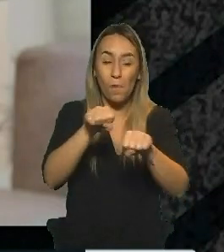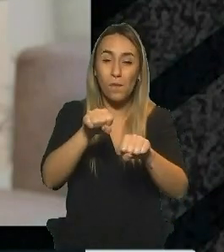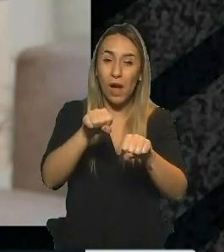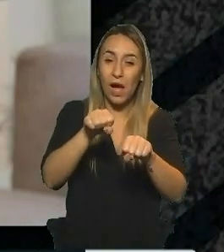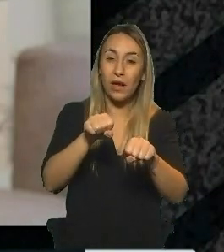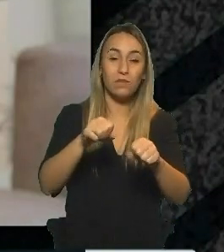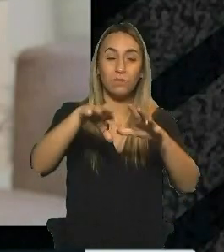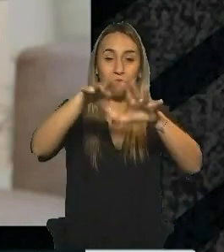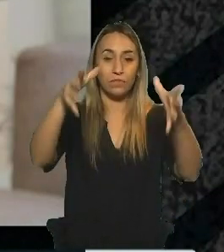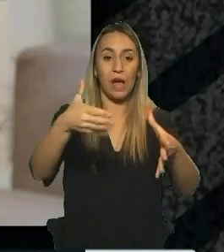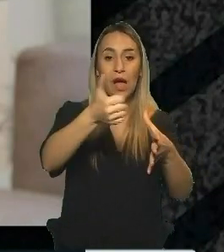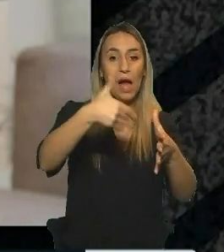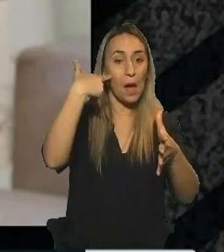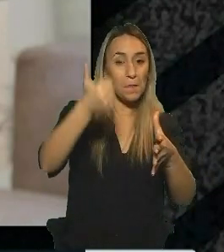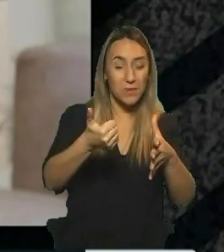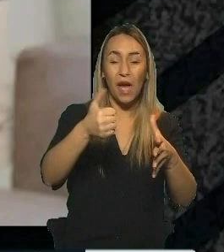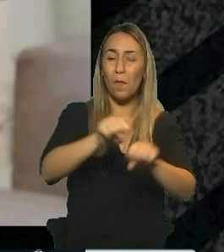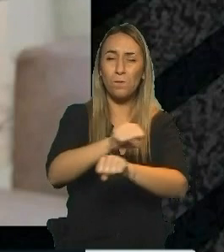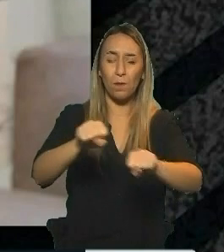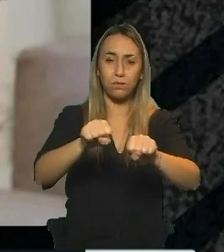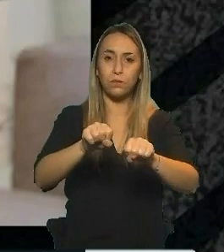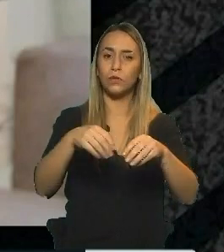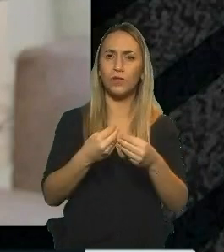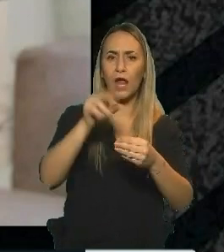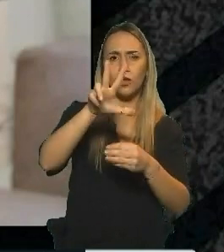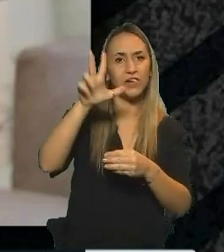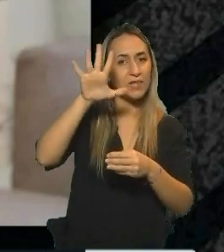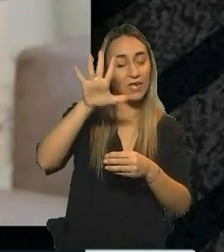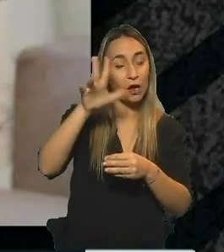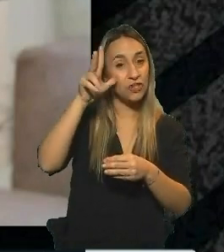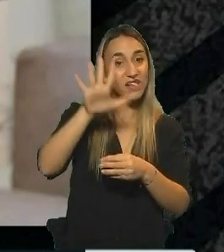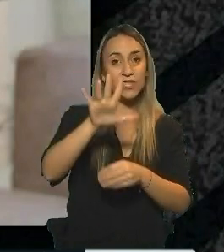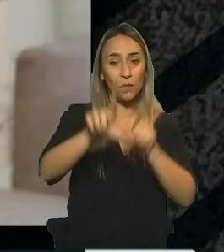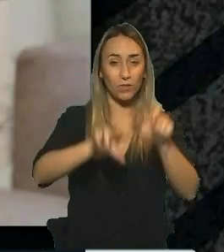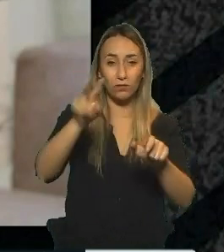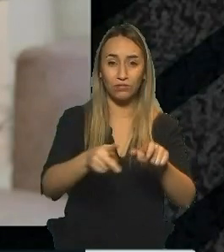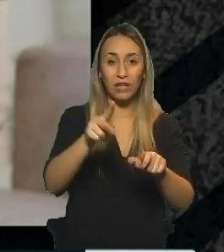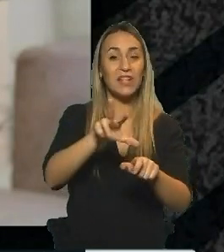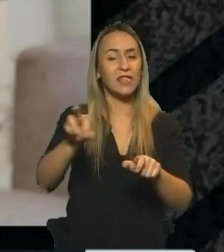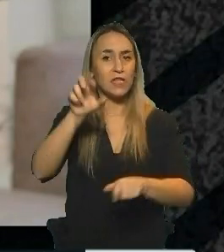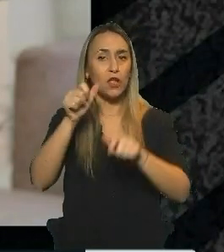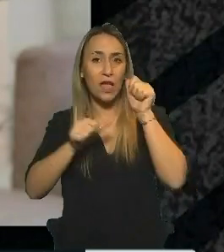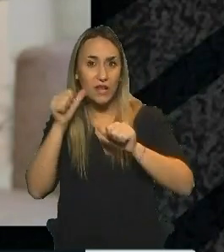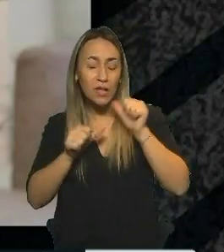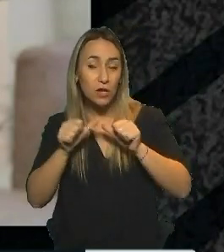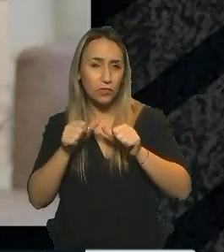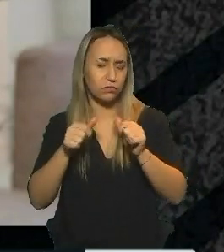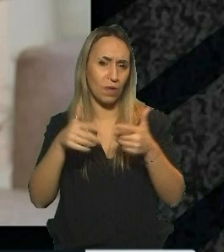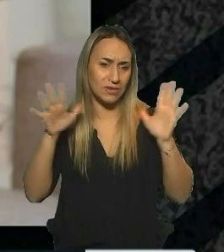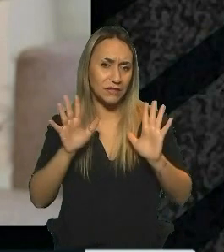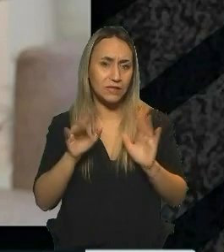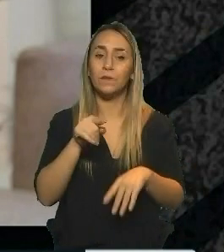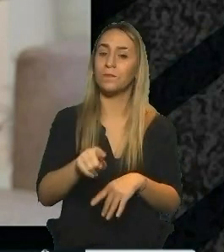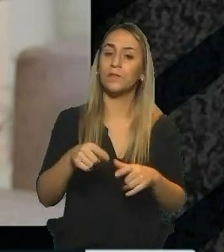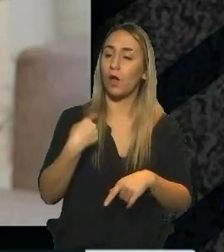edificio de la AMIA, frenando 85 vidas y dejando a más de 300 heridos, la juventud se reúne como